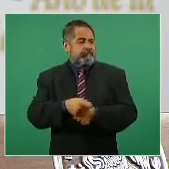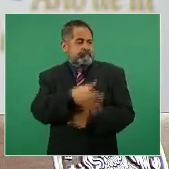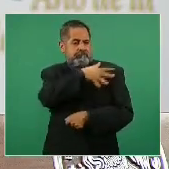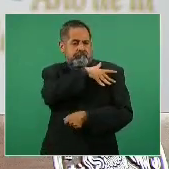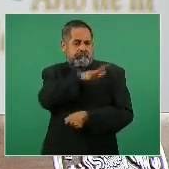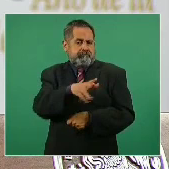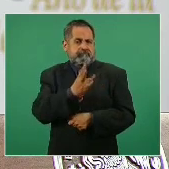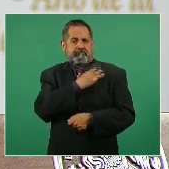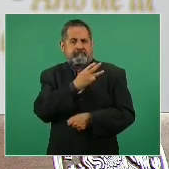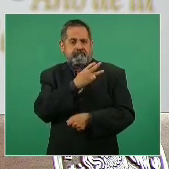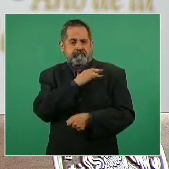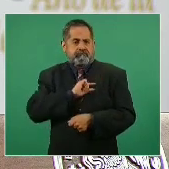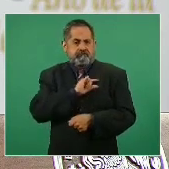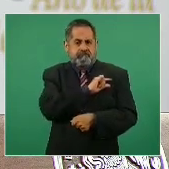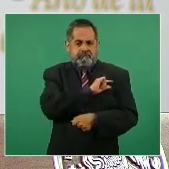brigadier.